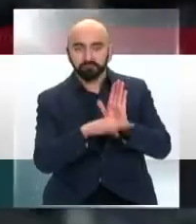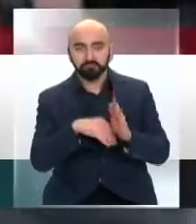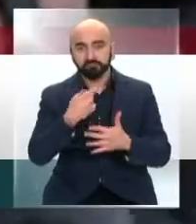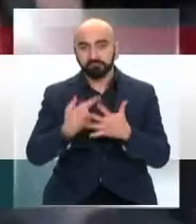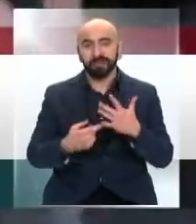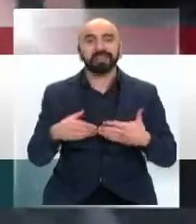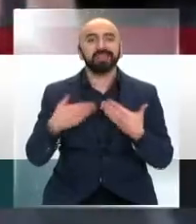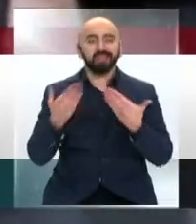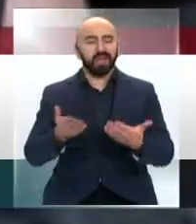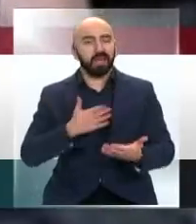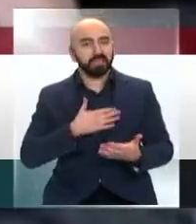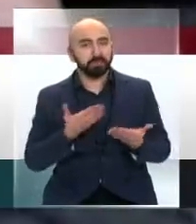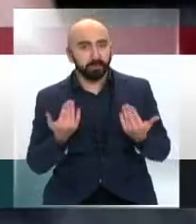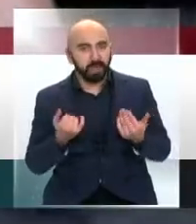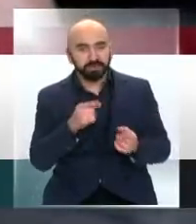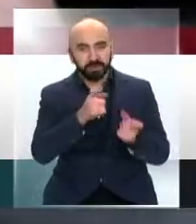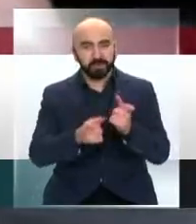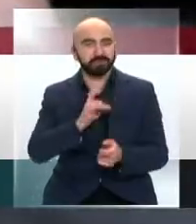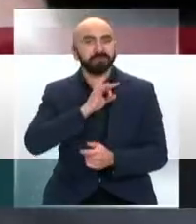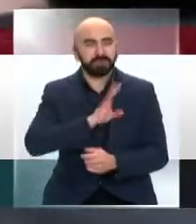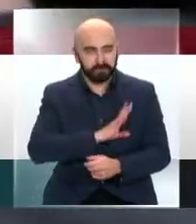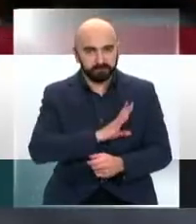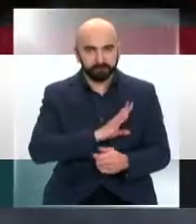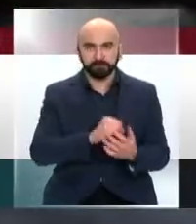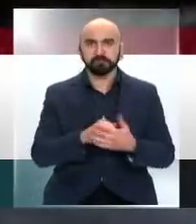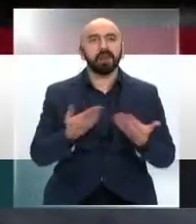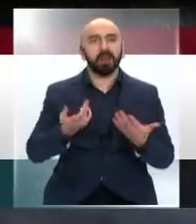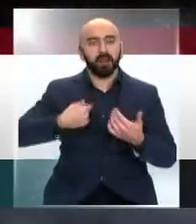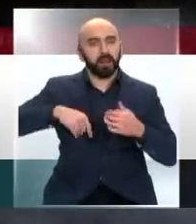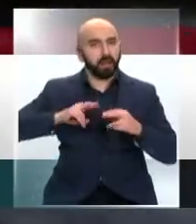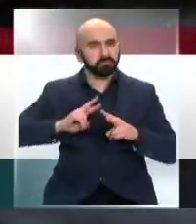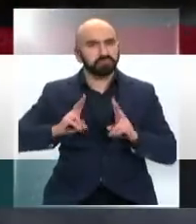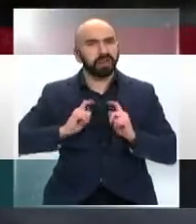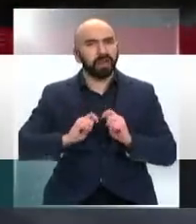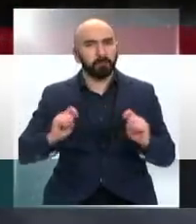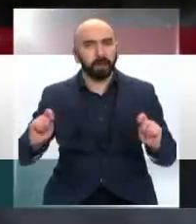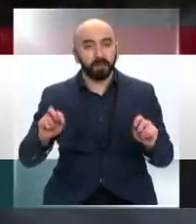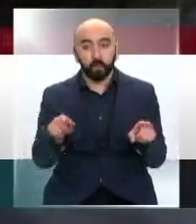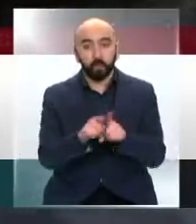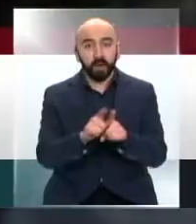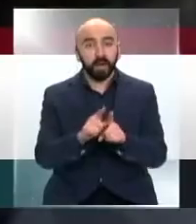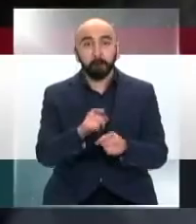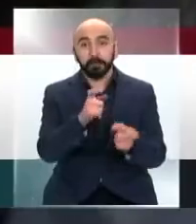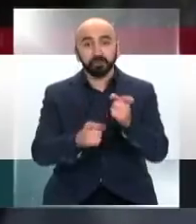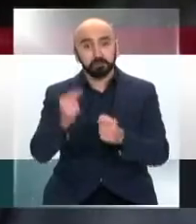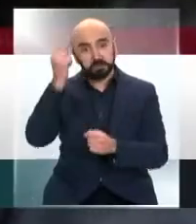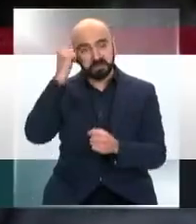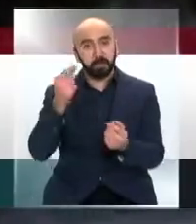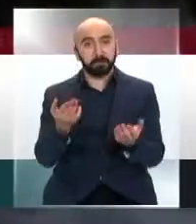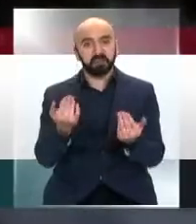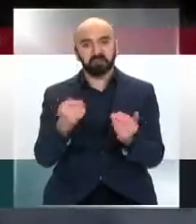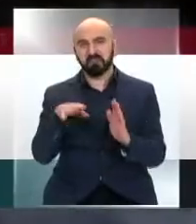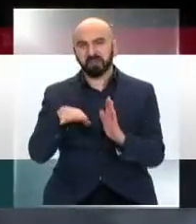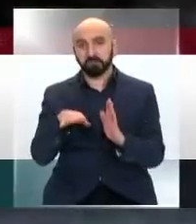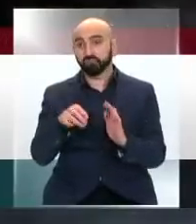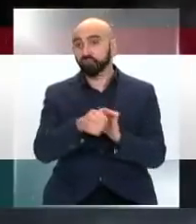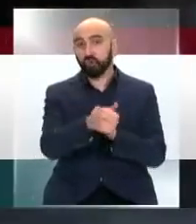pueblo de Chile. Hemos hecho una campaña que ha superado las expectativas que todos y todas tenían.